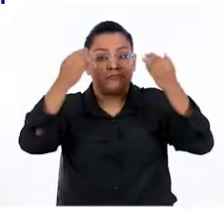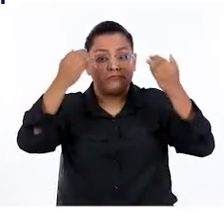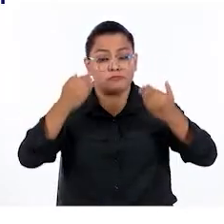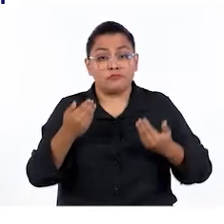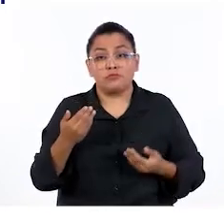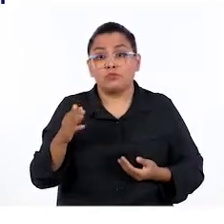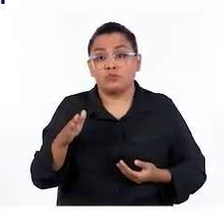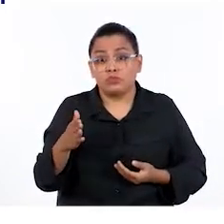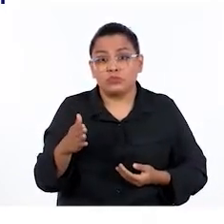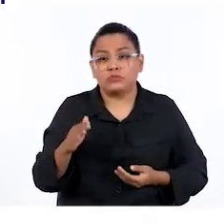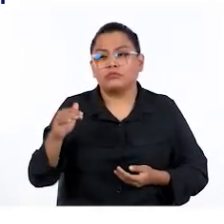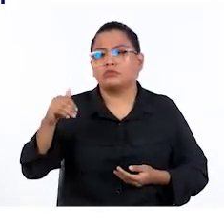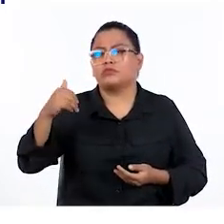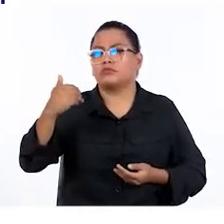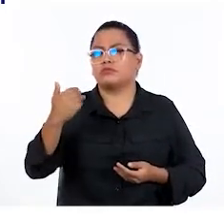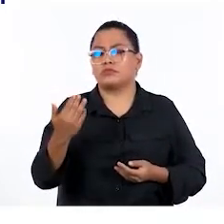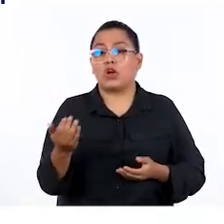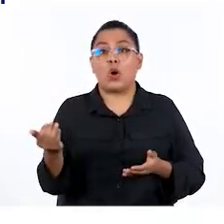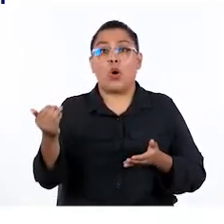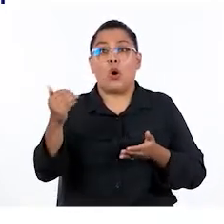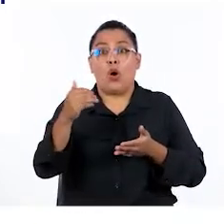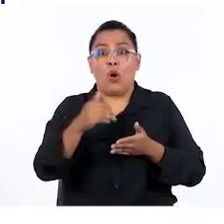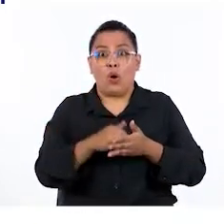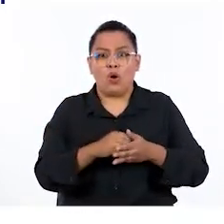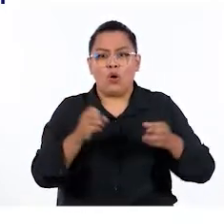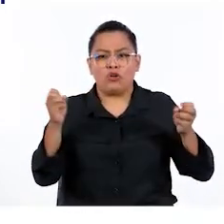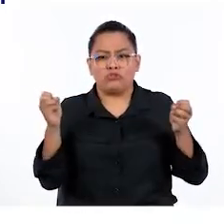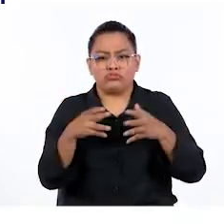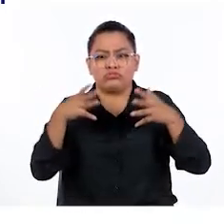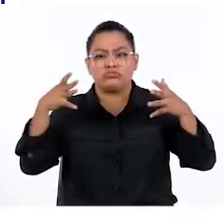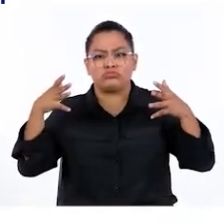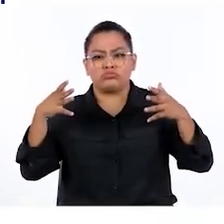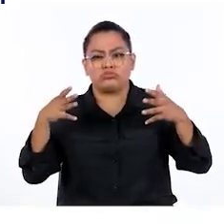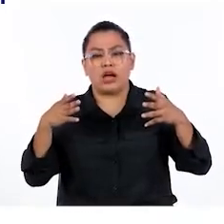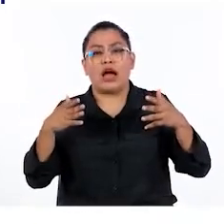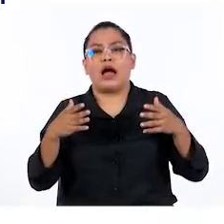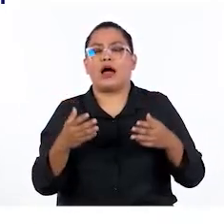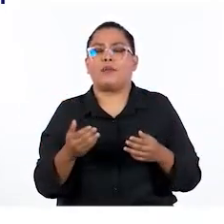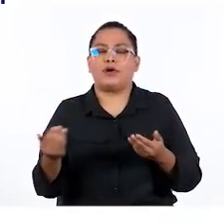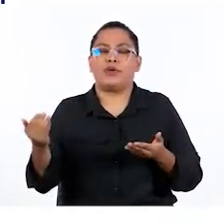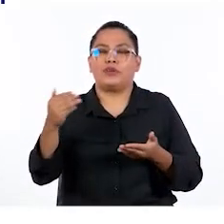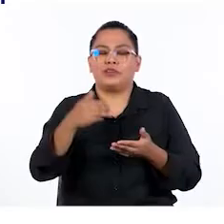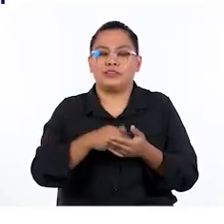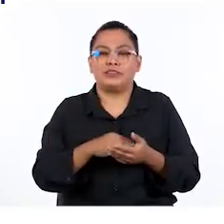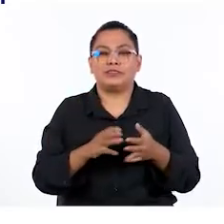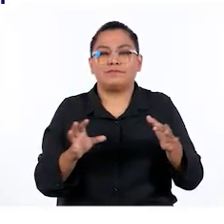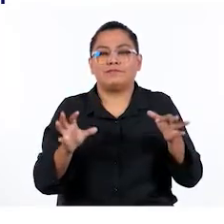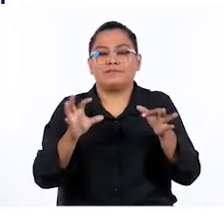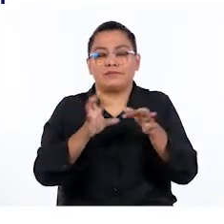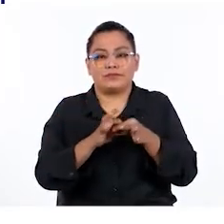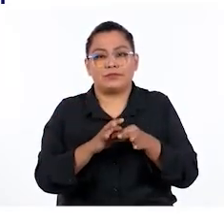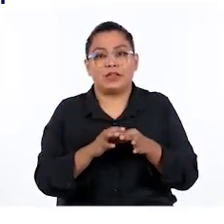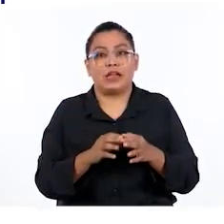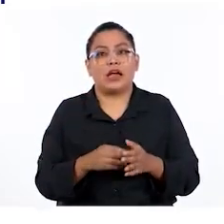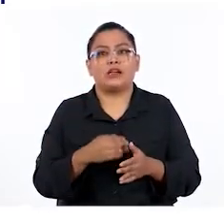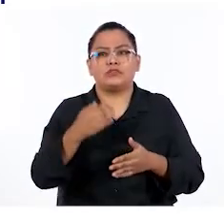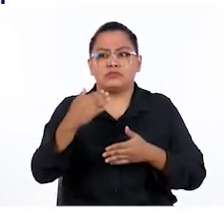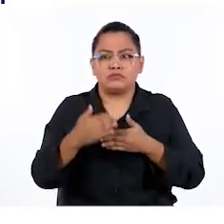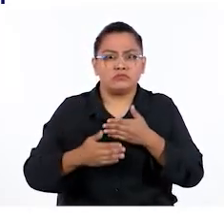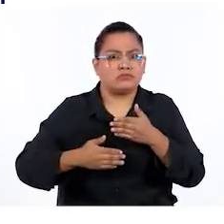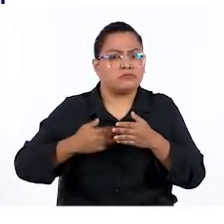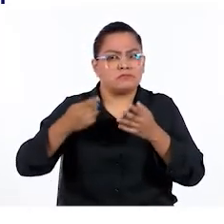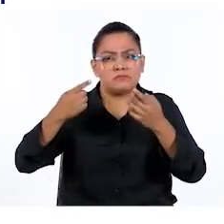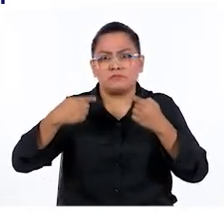útil que luego podemos volver a explotar para formar nuestros propios componentes. Entonces este es un frenesí